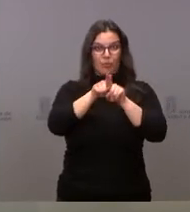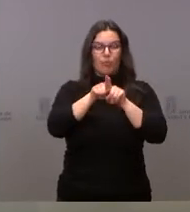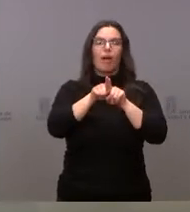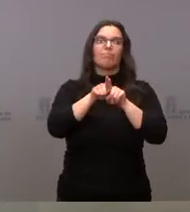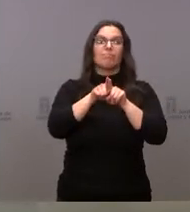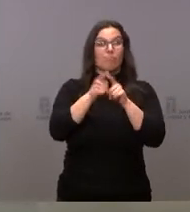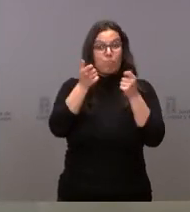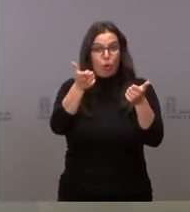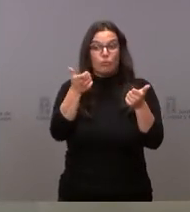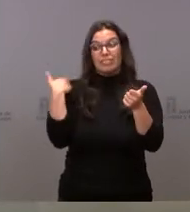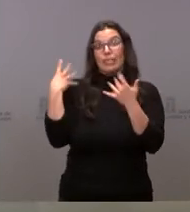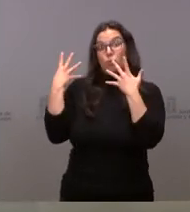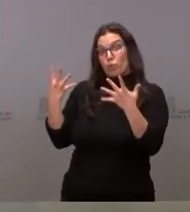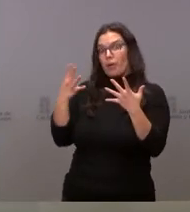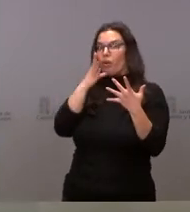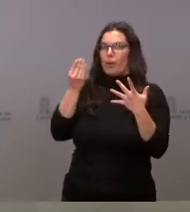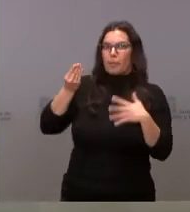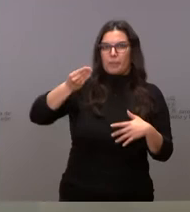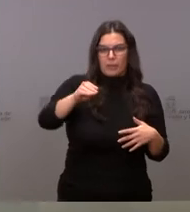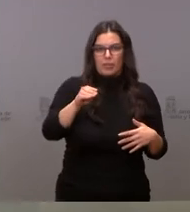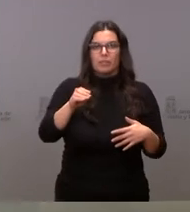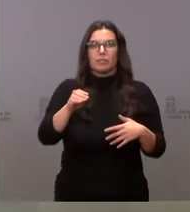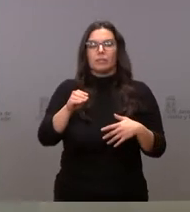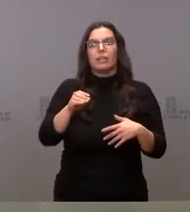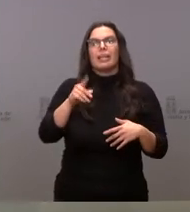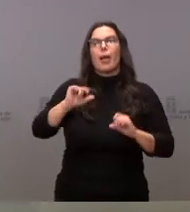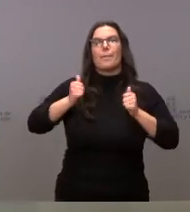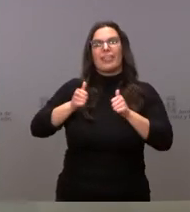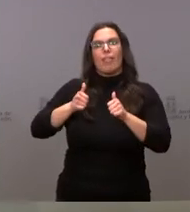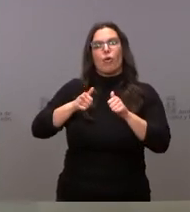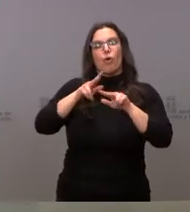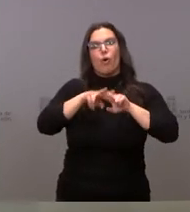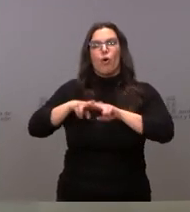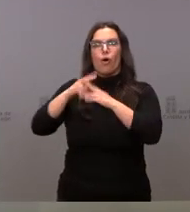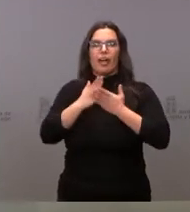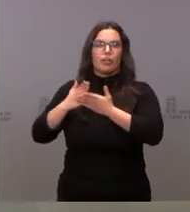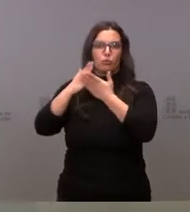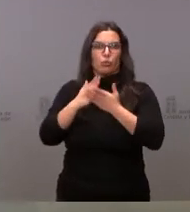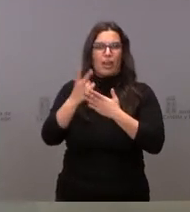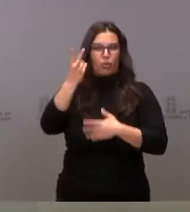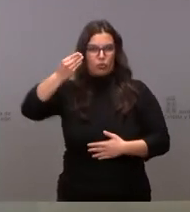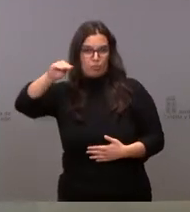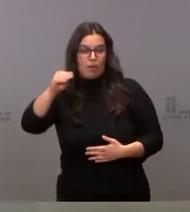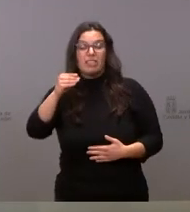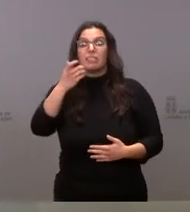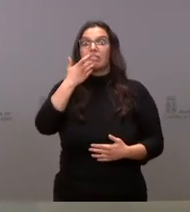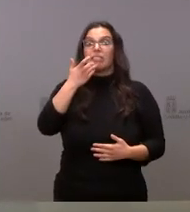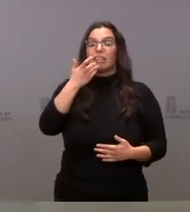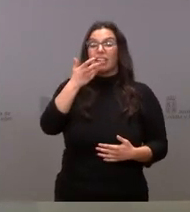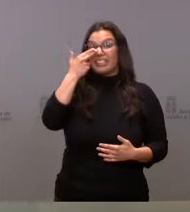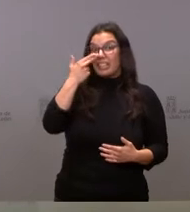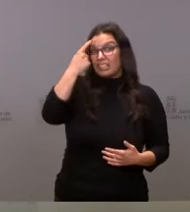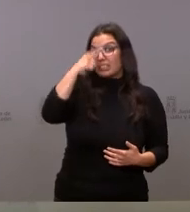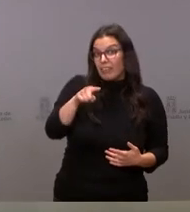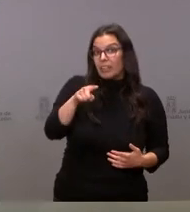incorpora este y se ha iniciado la incoación de otros dos más si tienen ustedes interés podrán la reacción de los que ya están